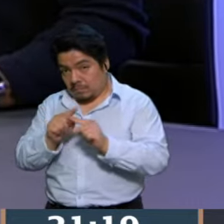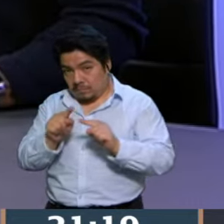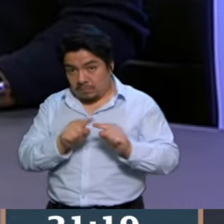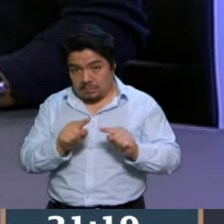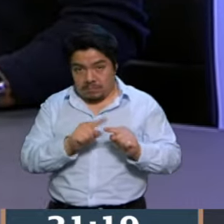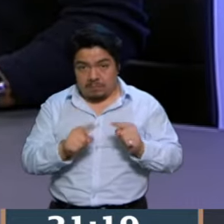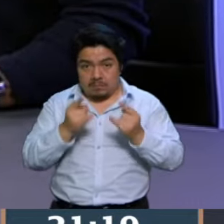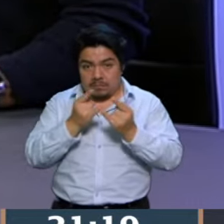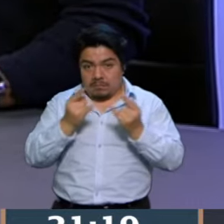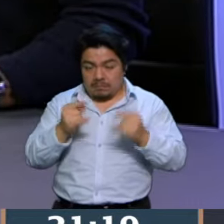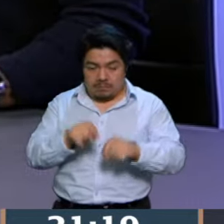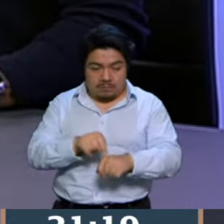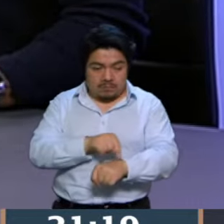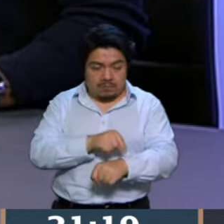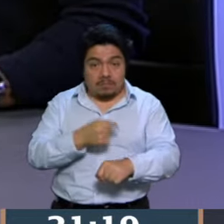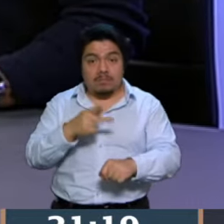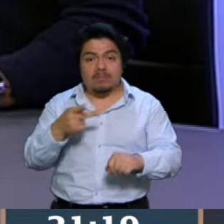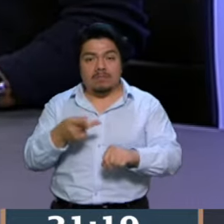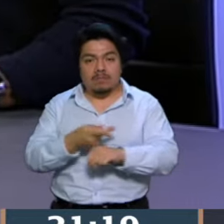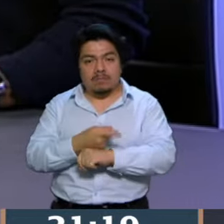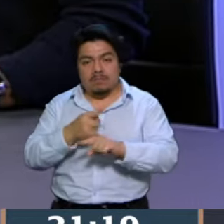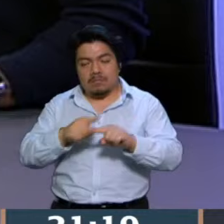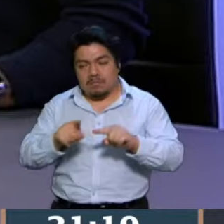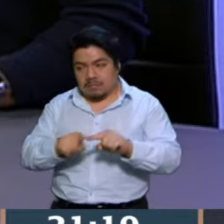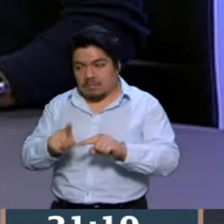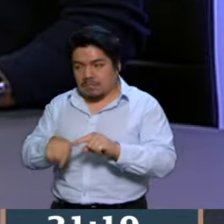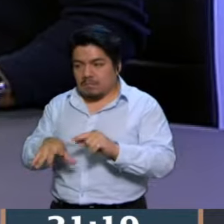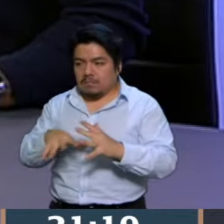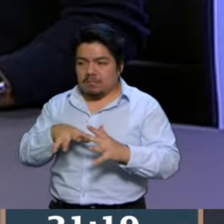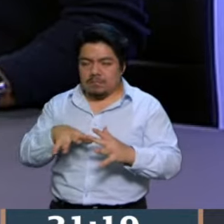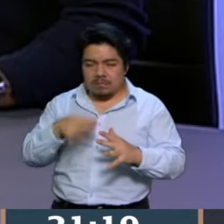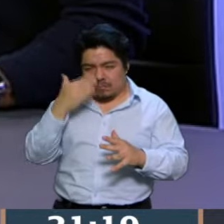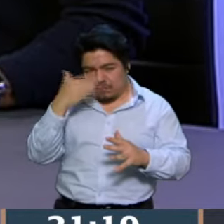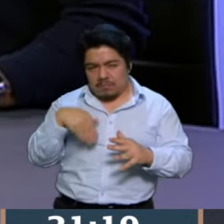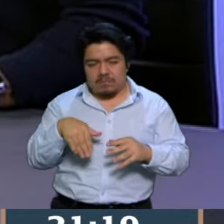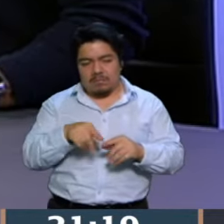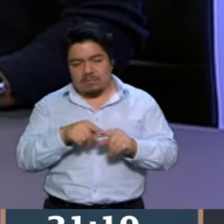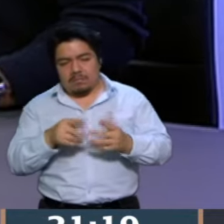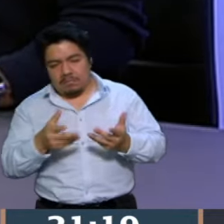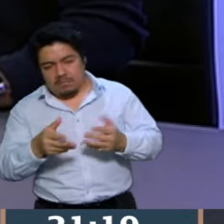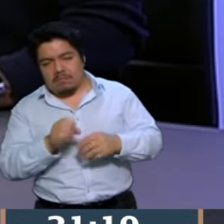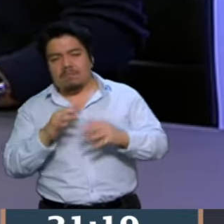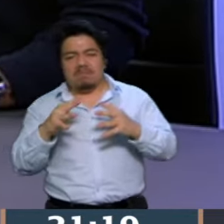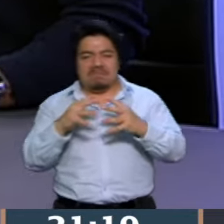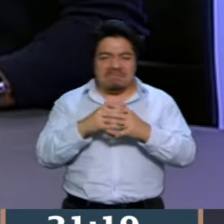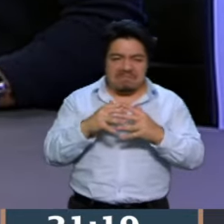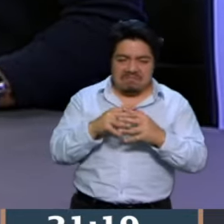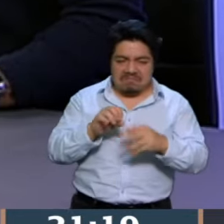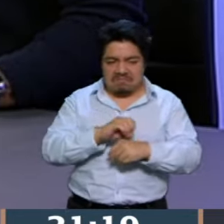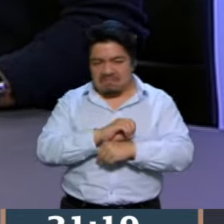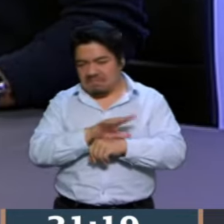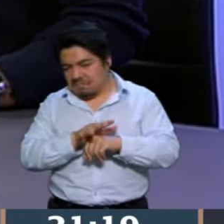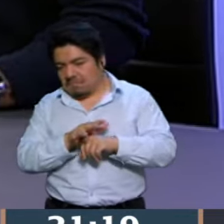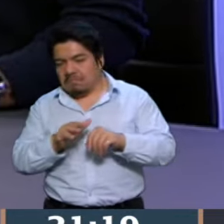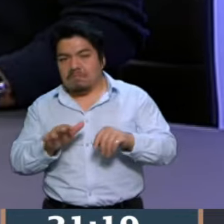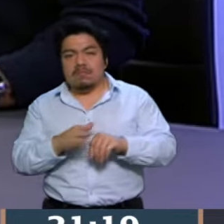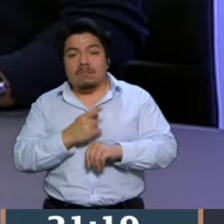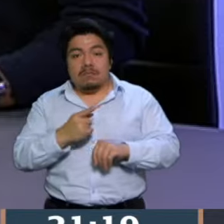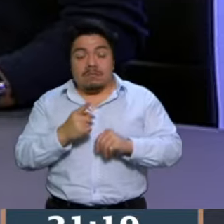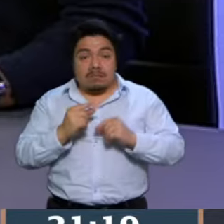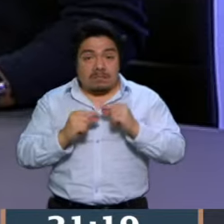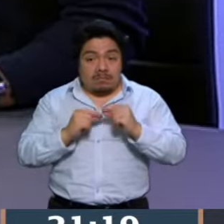es una historia muy larga, pero que ocurre en situaciones de tragedias así como pues, la guerra, las sorpresas son, o